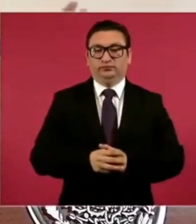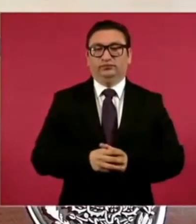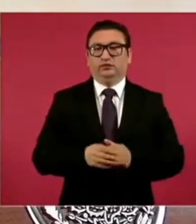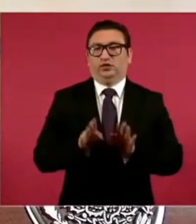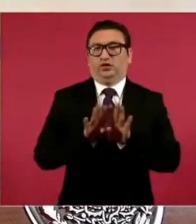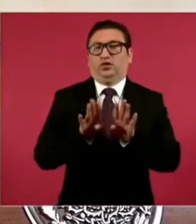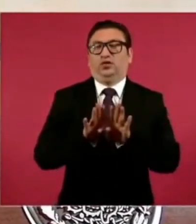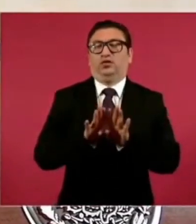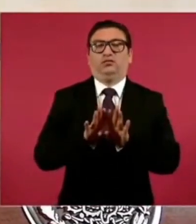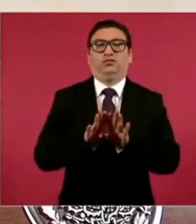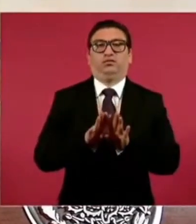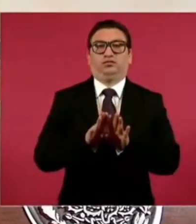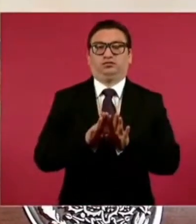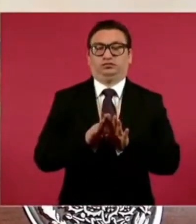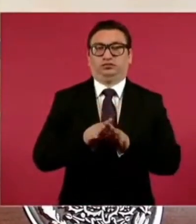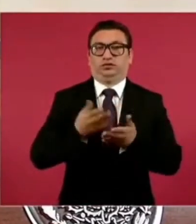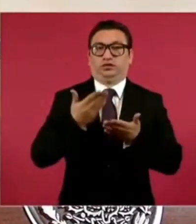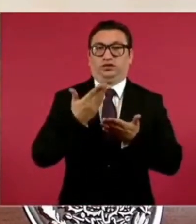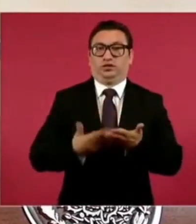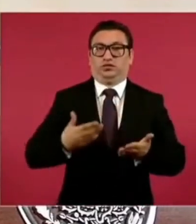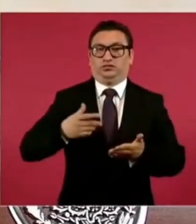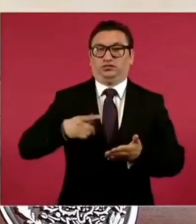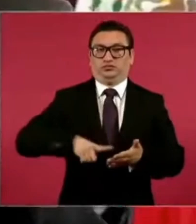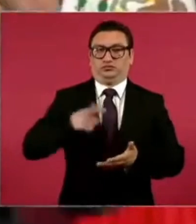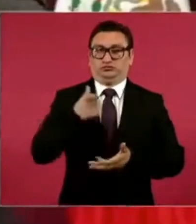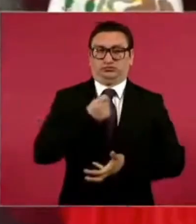¿cómo íbamos a tener un presupuesto